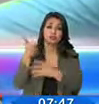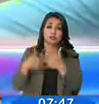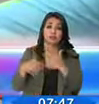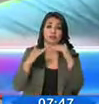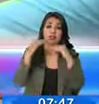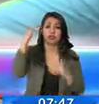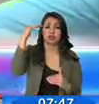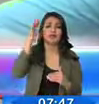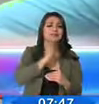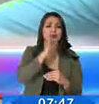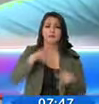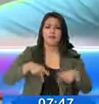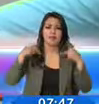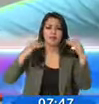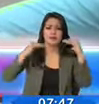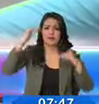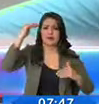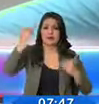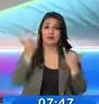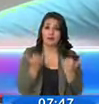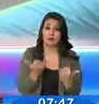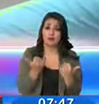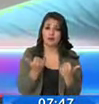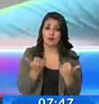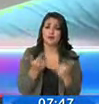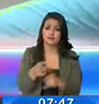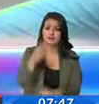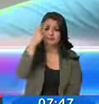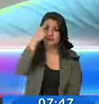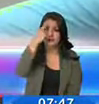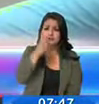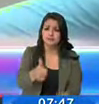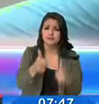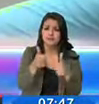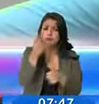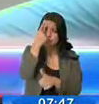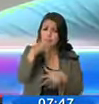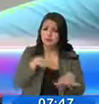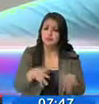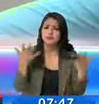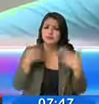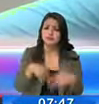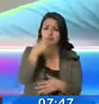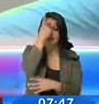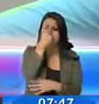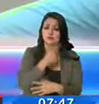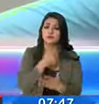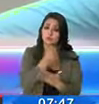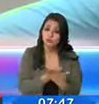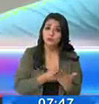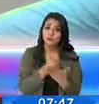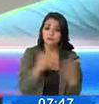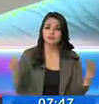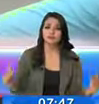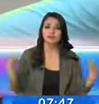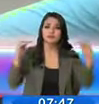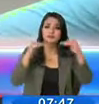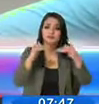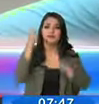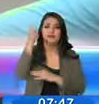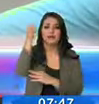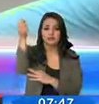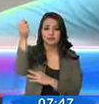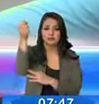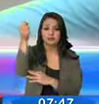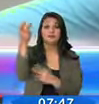desigualdad total. Así que yo invito ahora realmente a reflexionar en eso, a tomar acciones y realmente luchar por la igualdad de los derechos y garantía